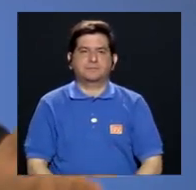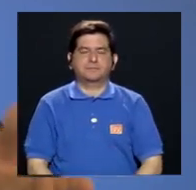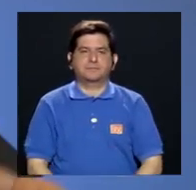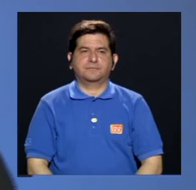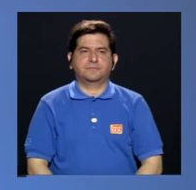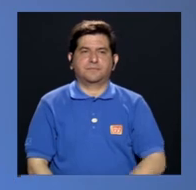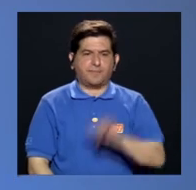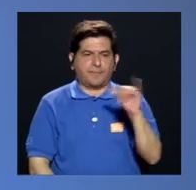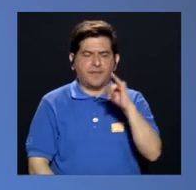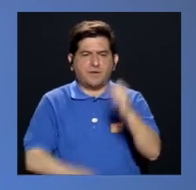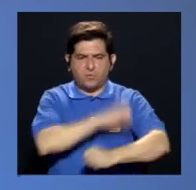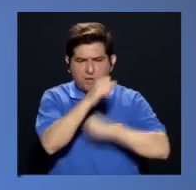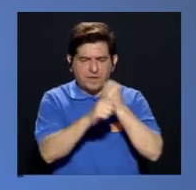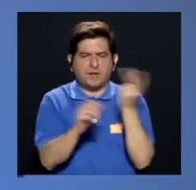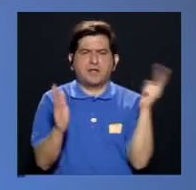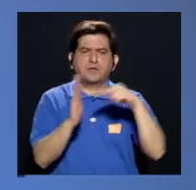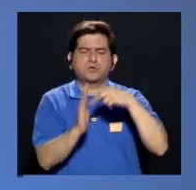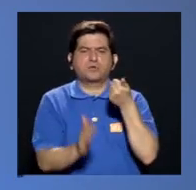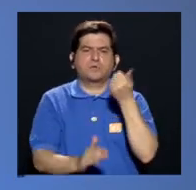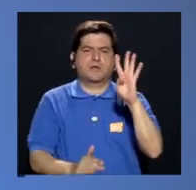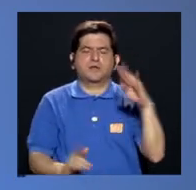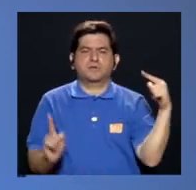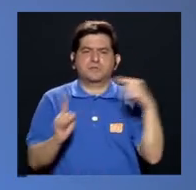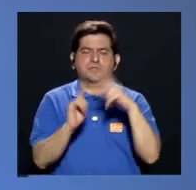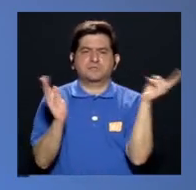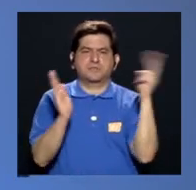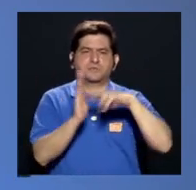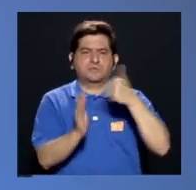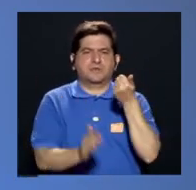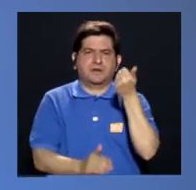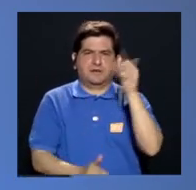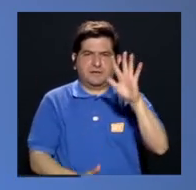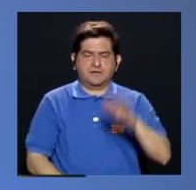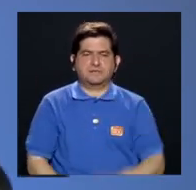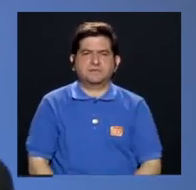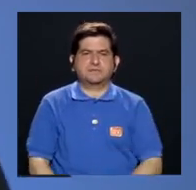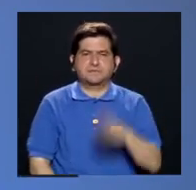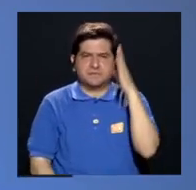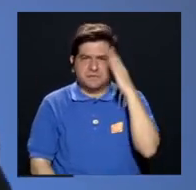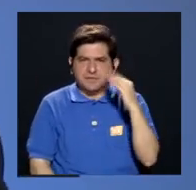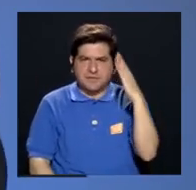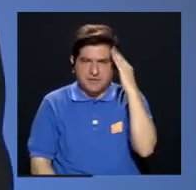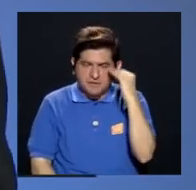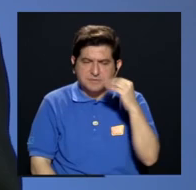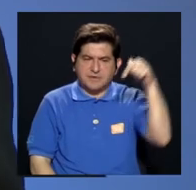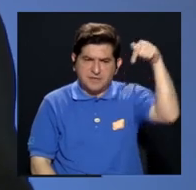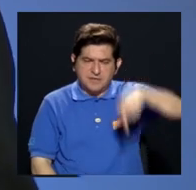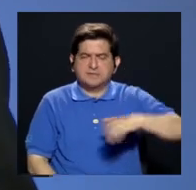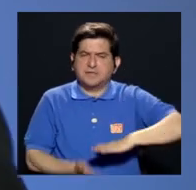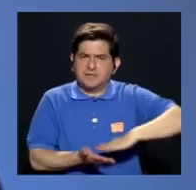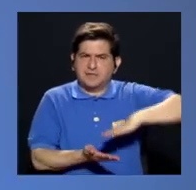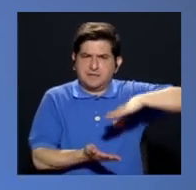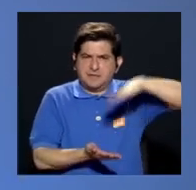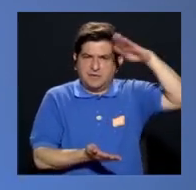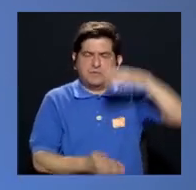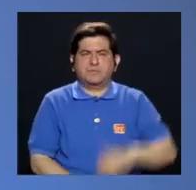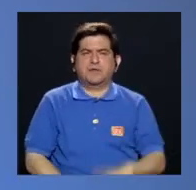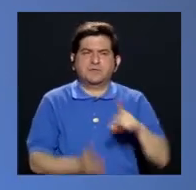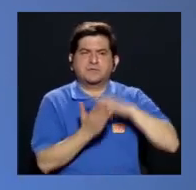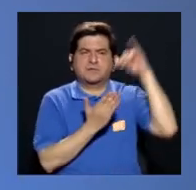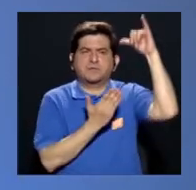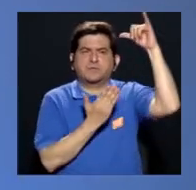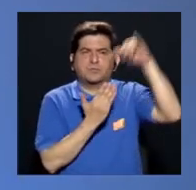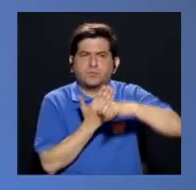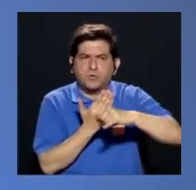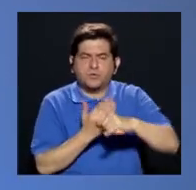Igual, del año 2014 al 2015, experimentamos un aumento en los